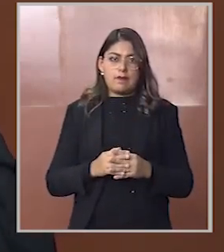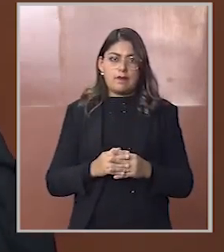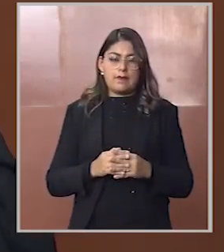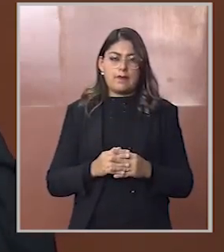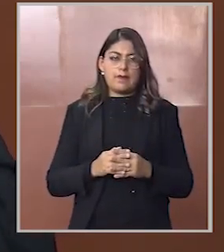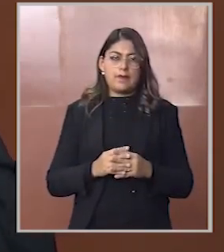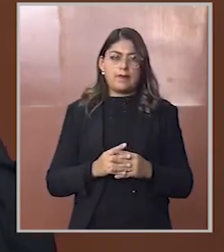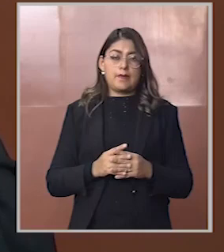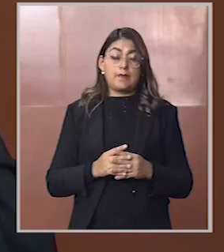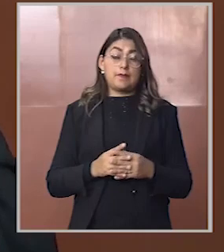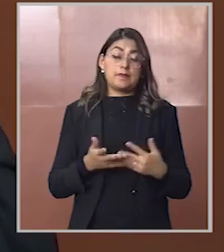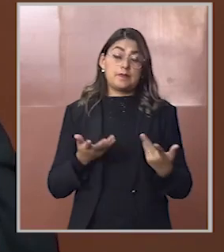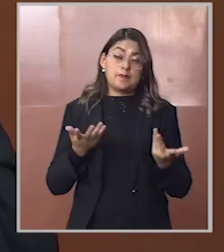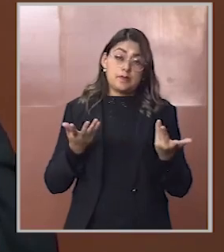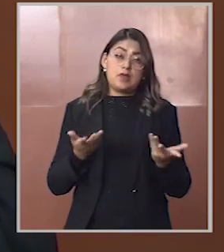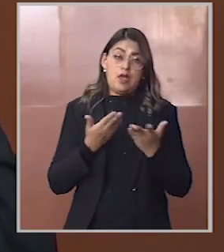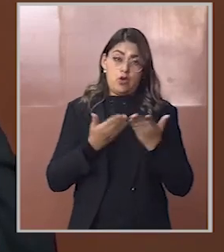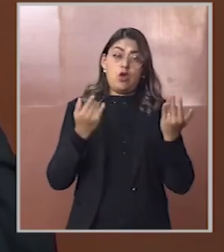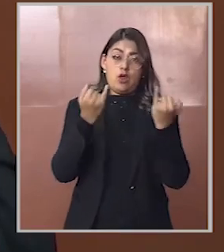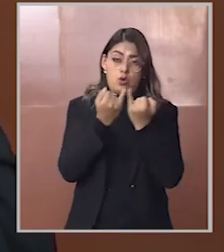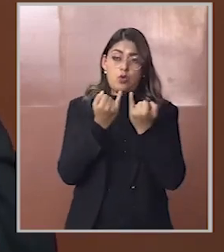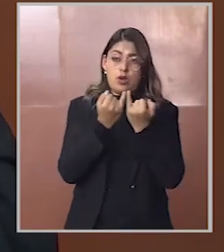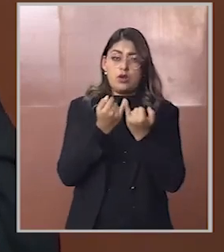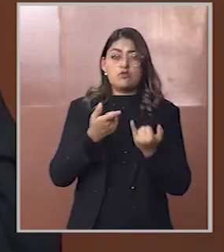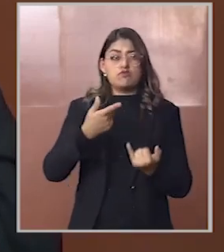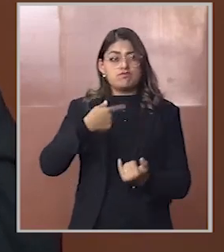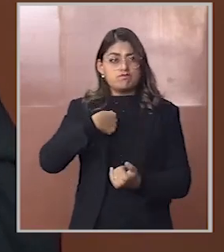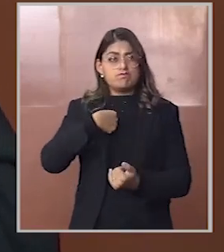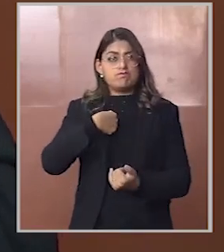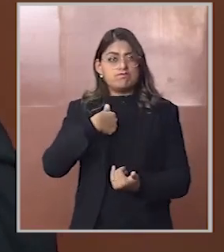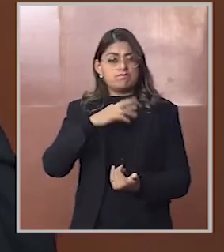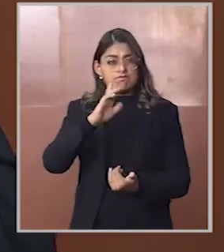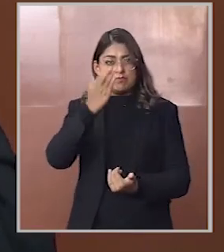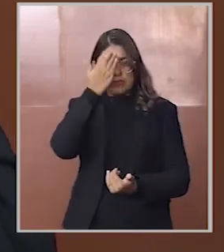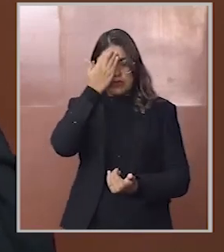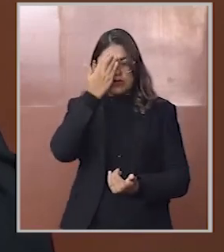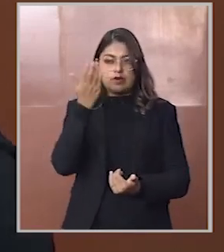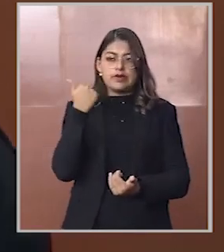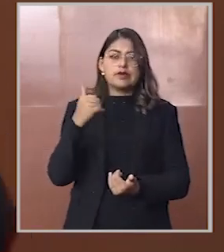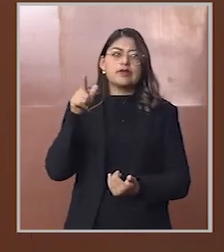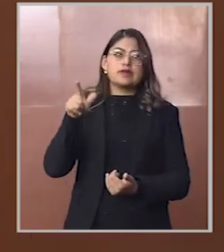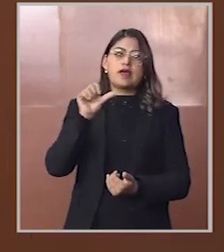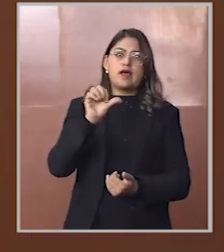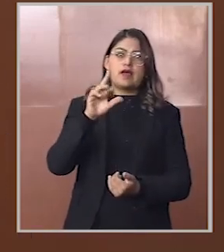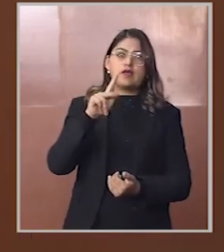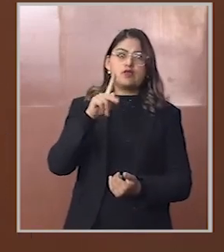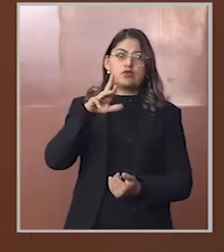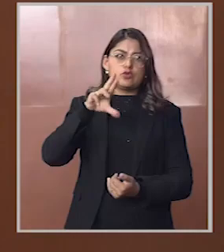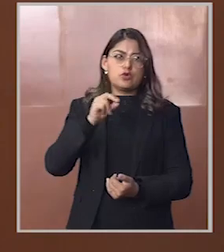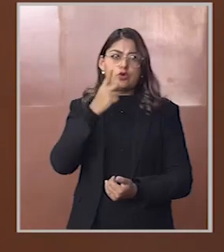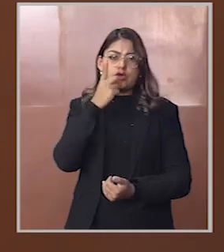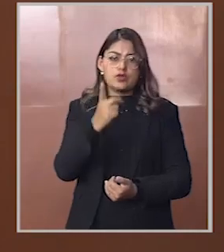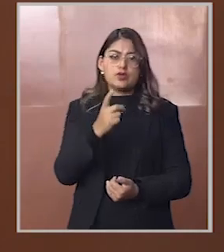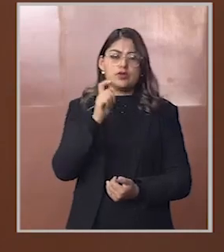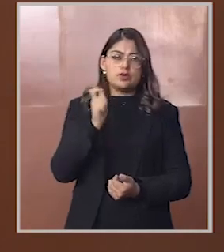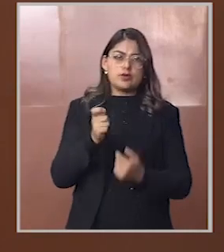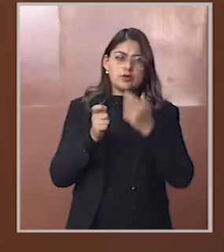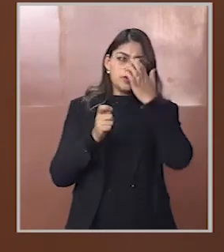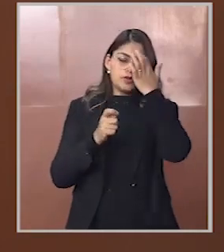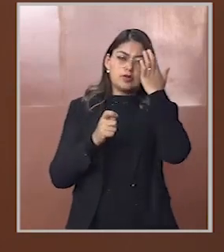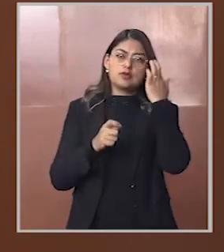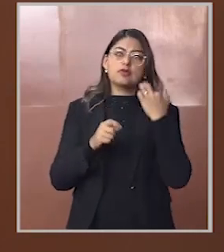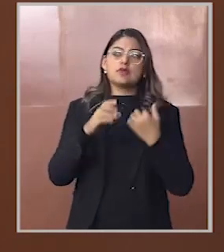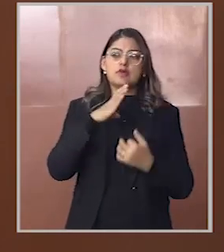y y reconocemos algo que creo que has explicado un poco al principio Arturo pero me atrevería a a explicarle un poco más porque